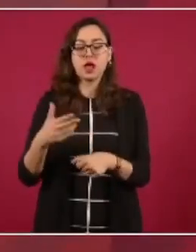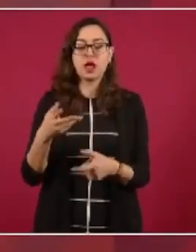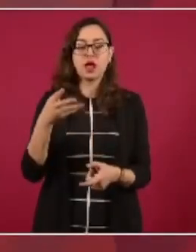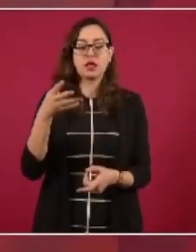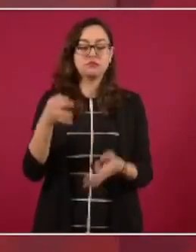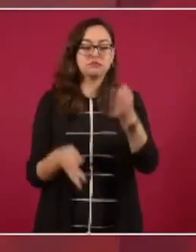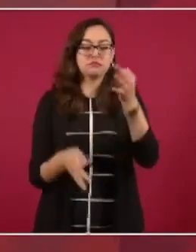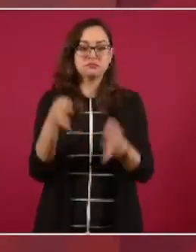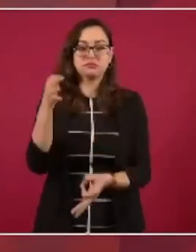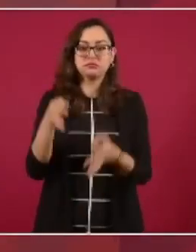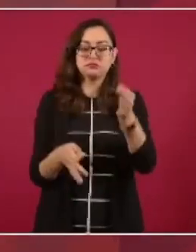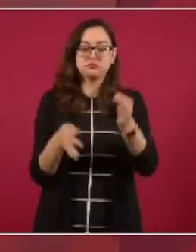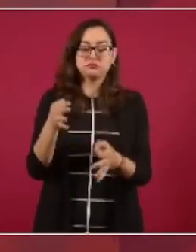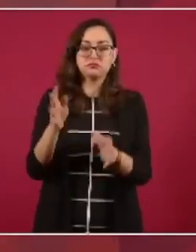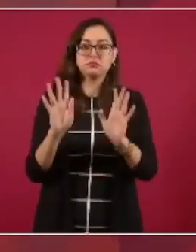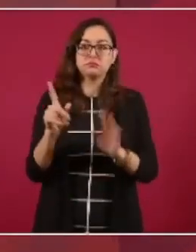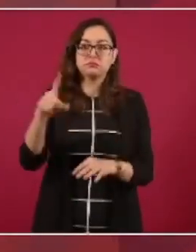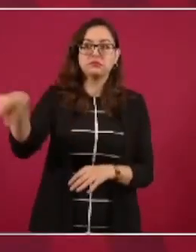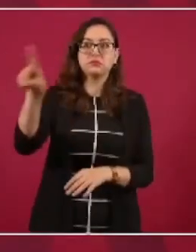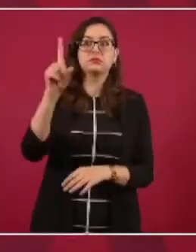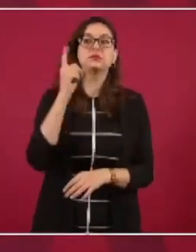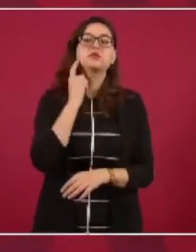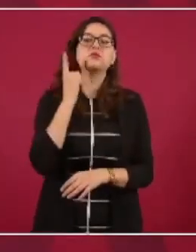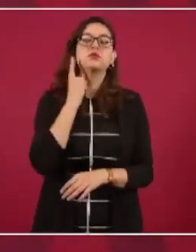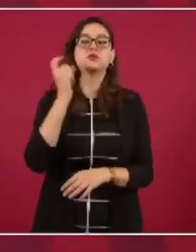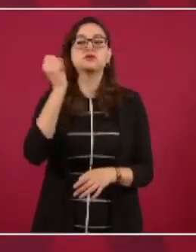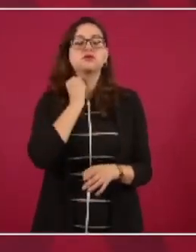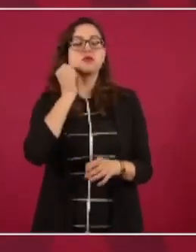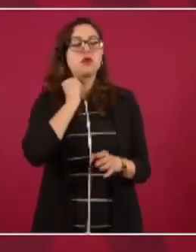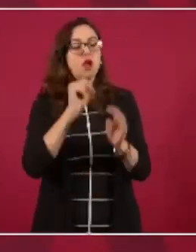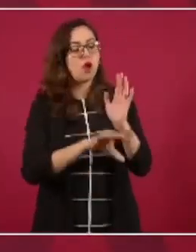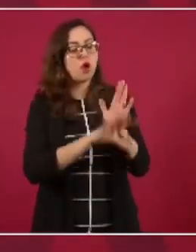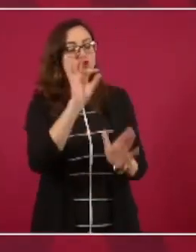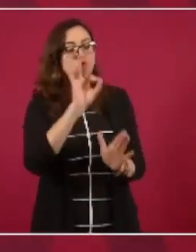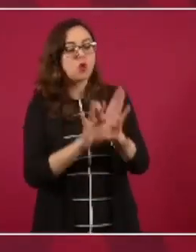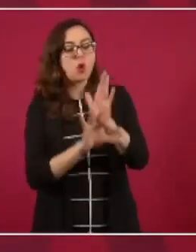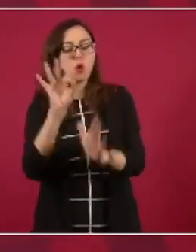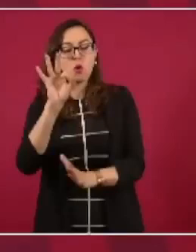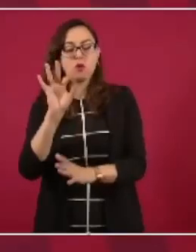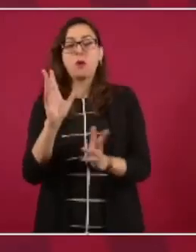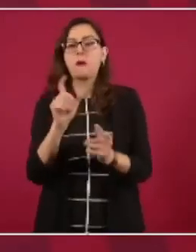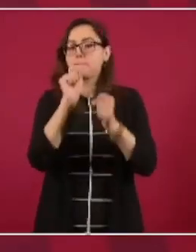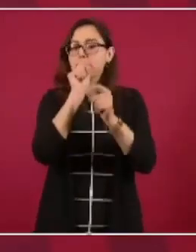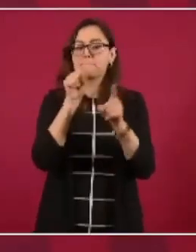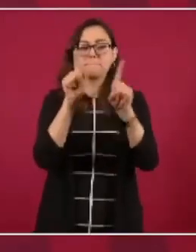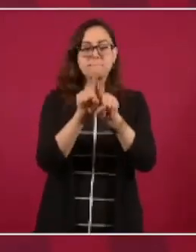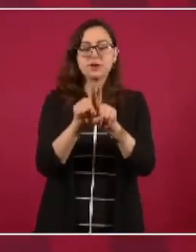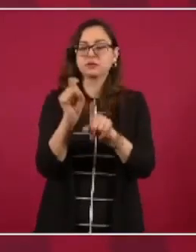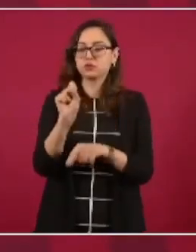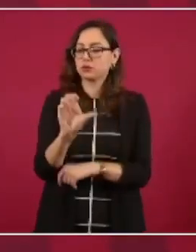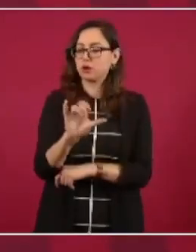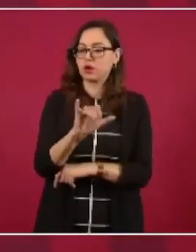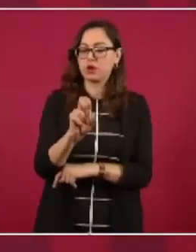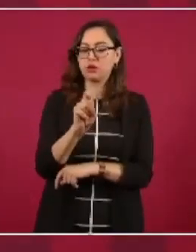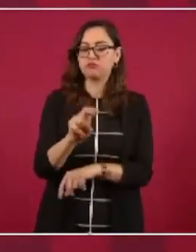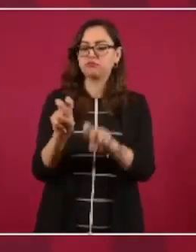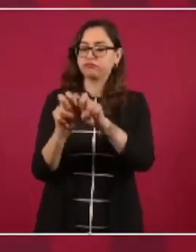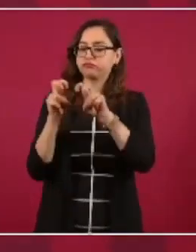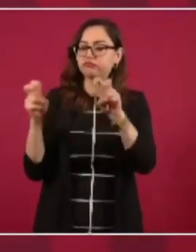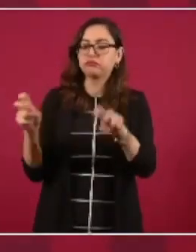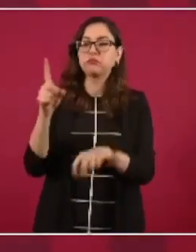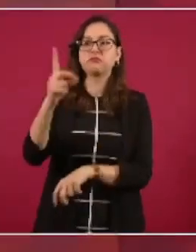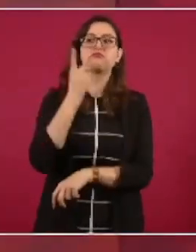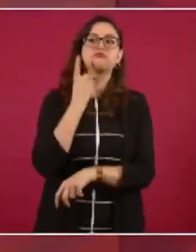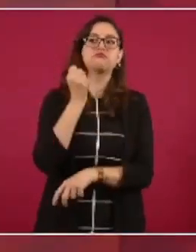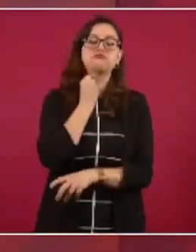los legisladores los que decidieron. Y mandaba yo la terna para los ministros.